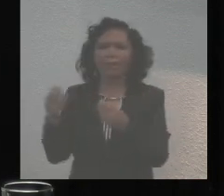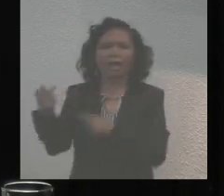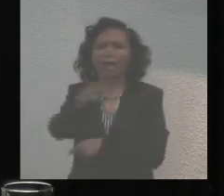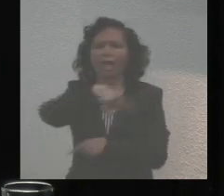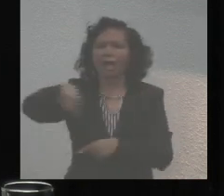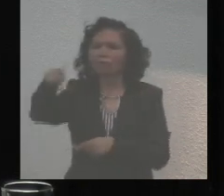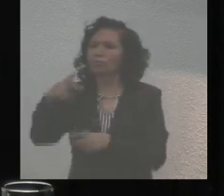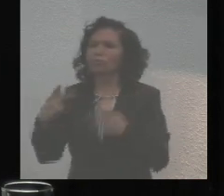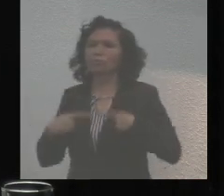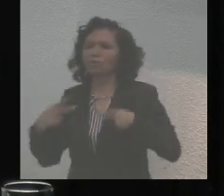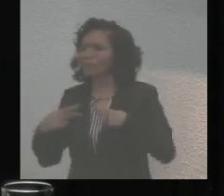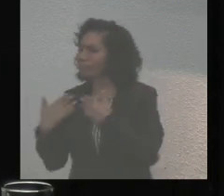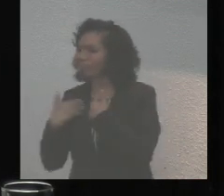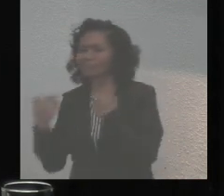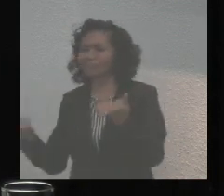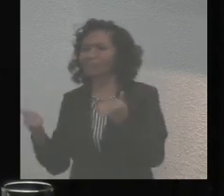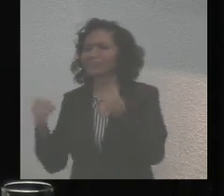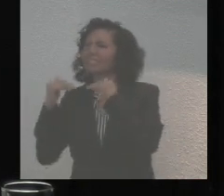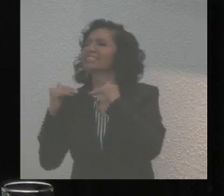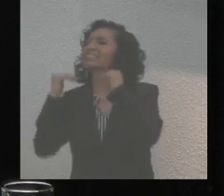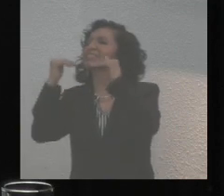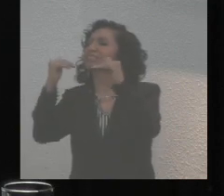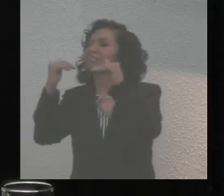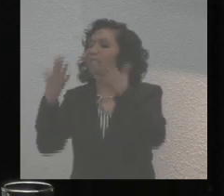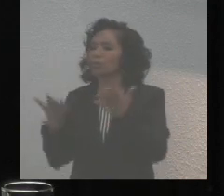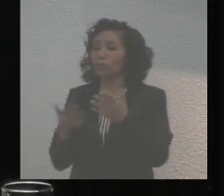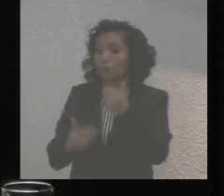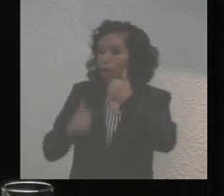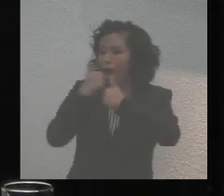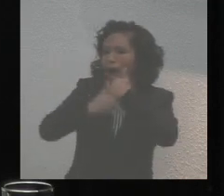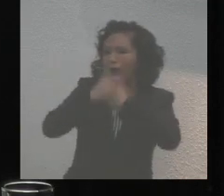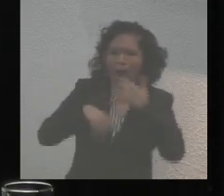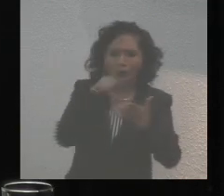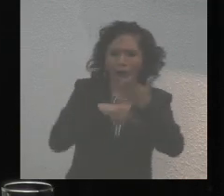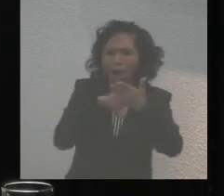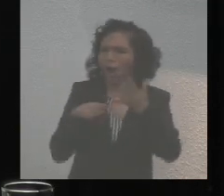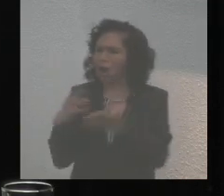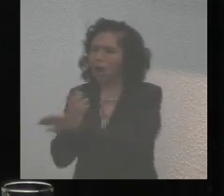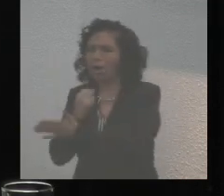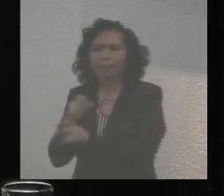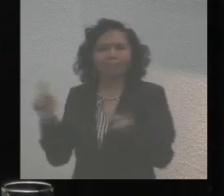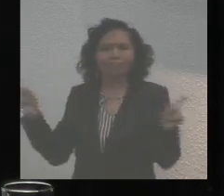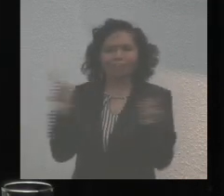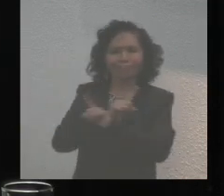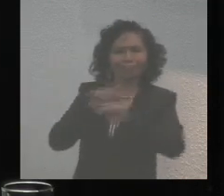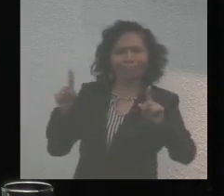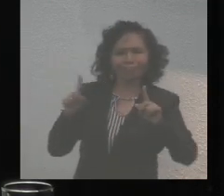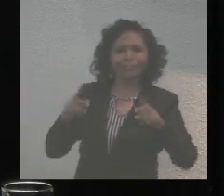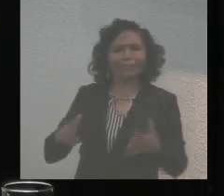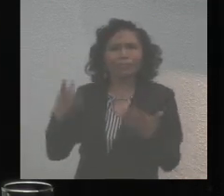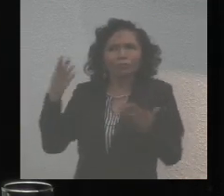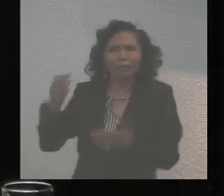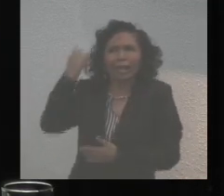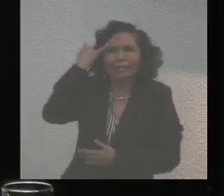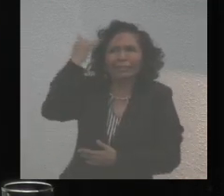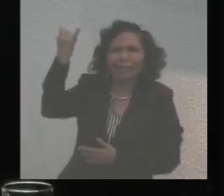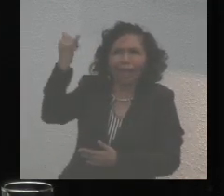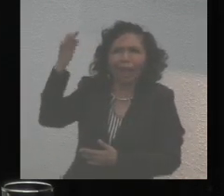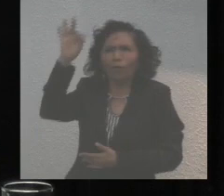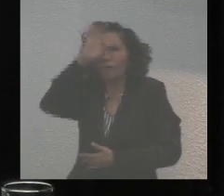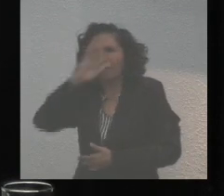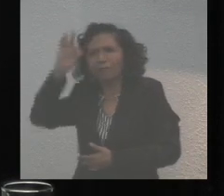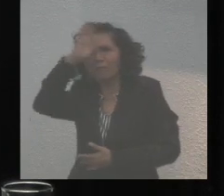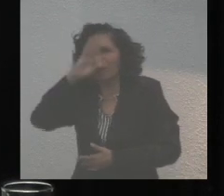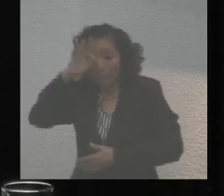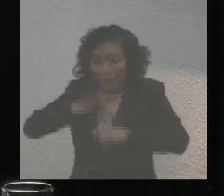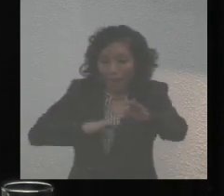no han entendido aún que la democracia no es solo una competencia por el voto, es una forma de vida, es una filosofía que nos debe obligar a